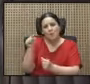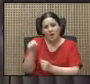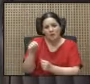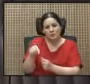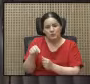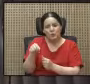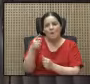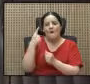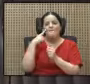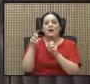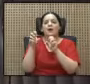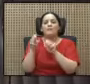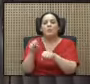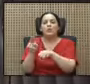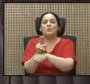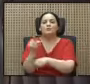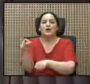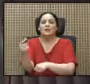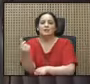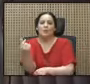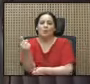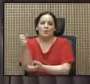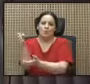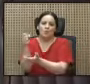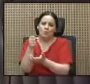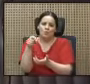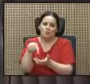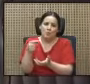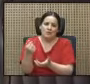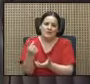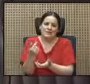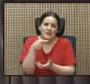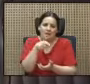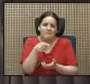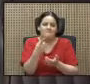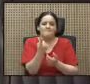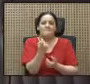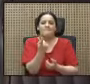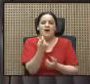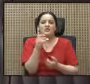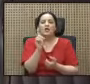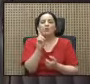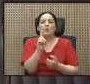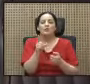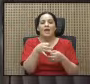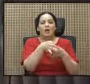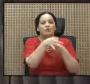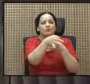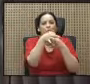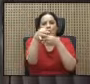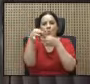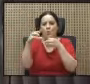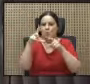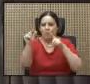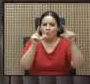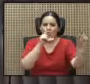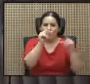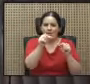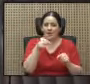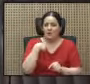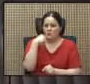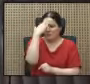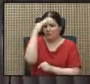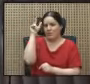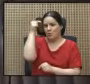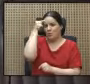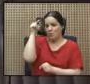recursos que tanta necesidad hacen falta en las zonas rurales. Sé que para este gobierno el tema de vivienda no es una